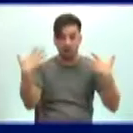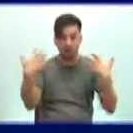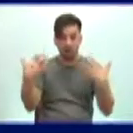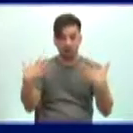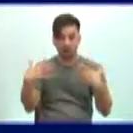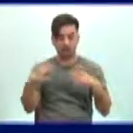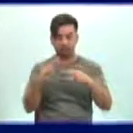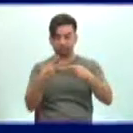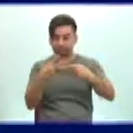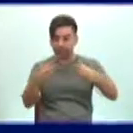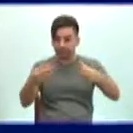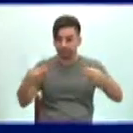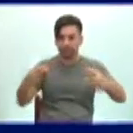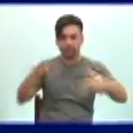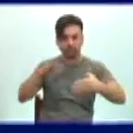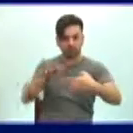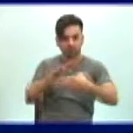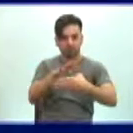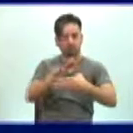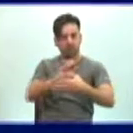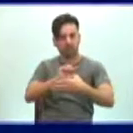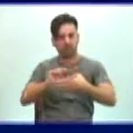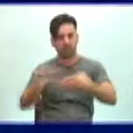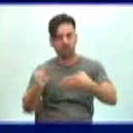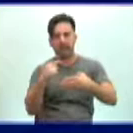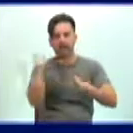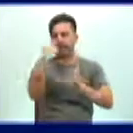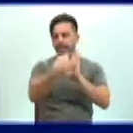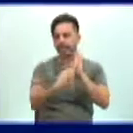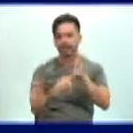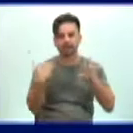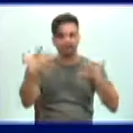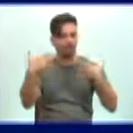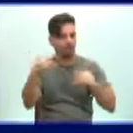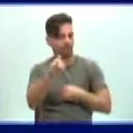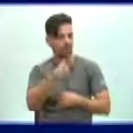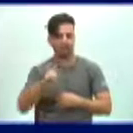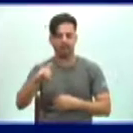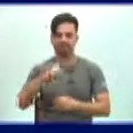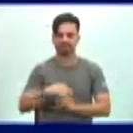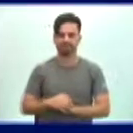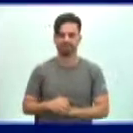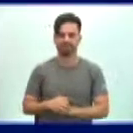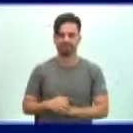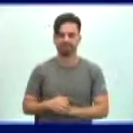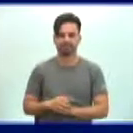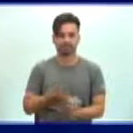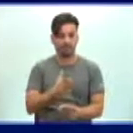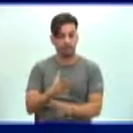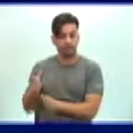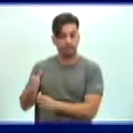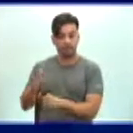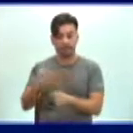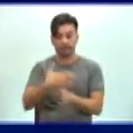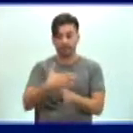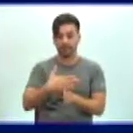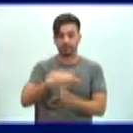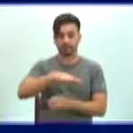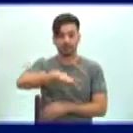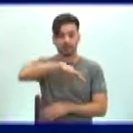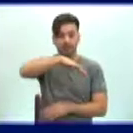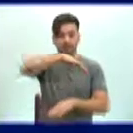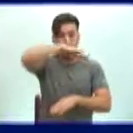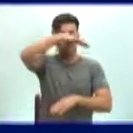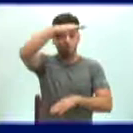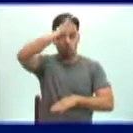medida en que ascendemos, o sea, subimos una montaña, vamos a encontrar que disminuye la temperatura. Y fíjense